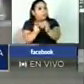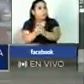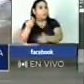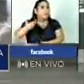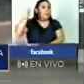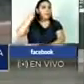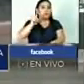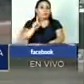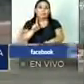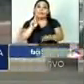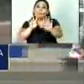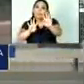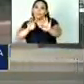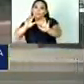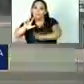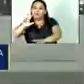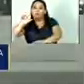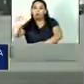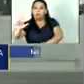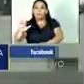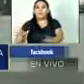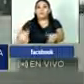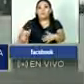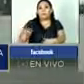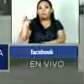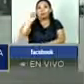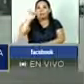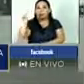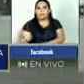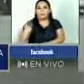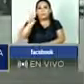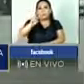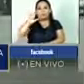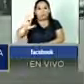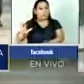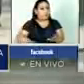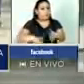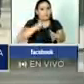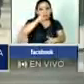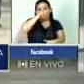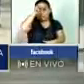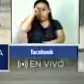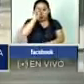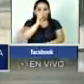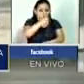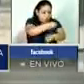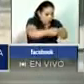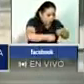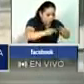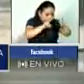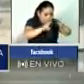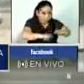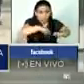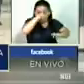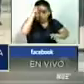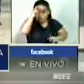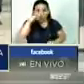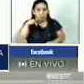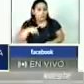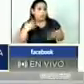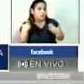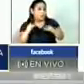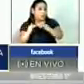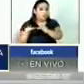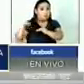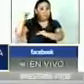en 1933 con un 25% de desempleo según datos del departamento de trabajo el índice actual ya habría